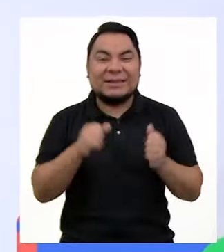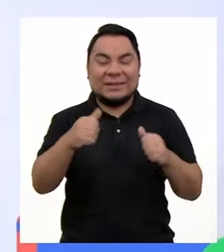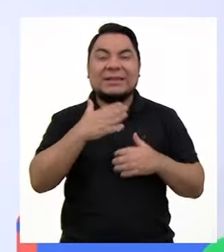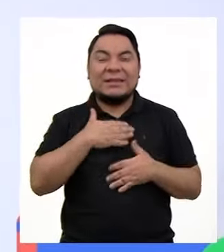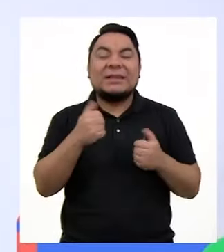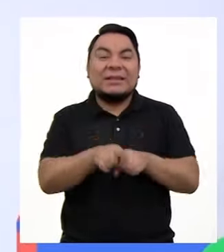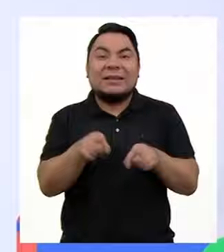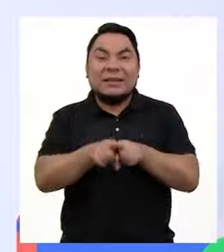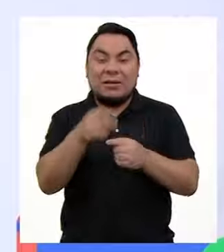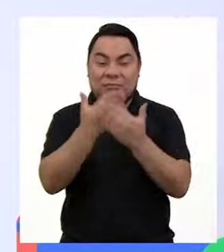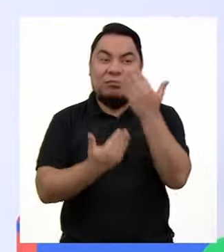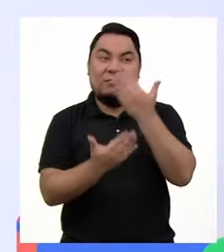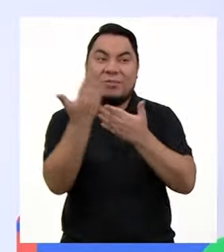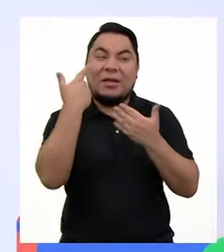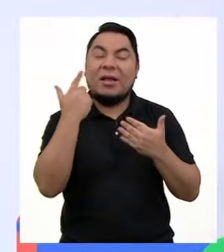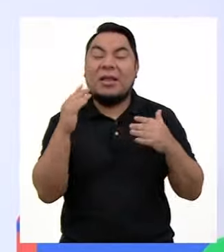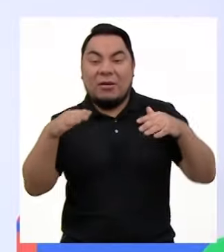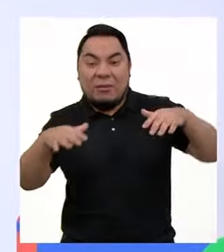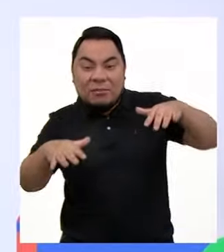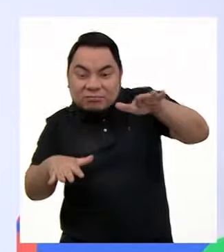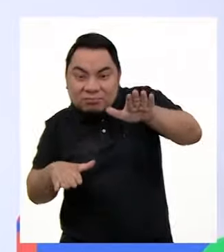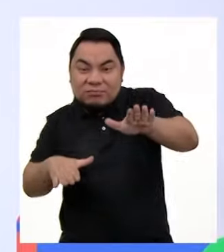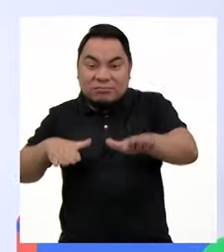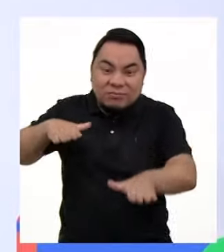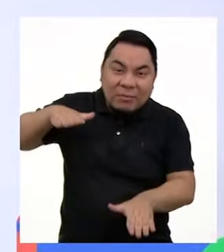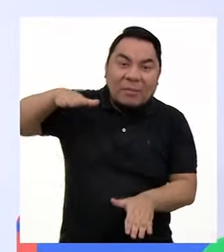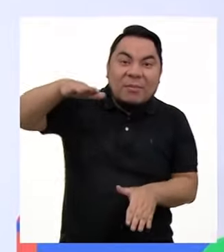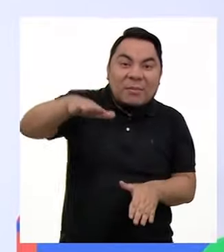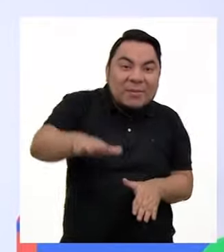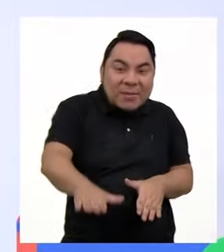Levantando manos y piernas.